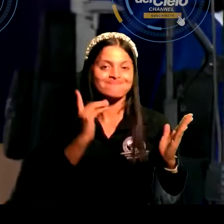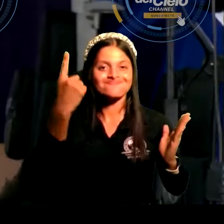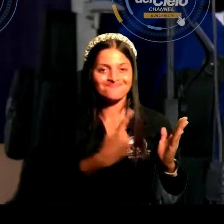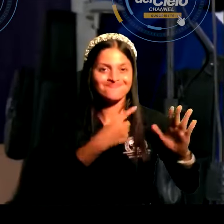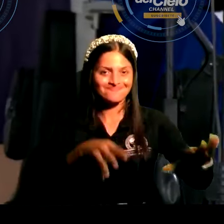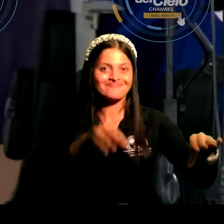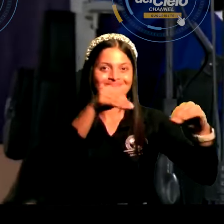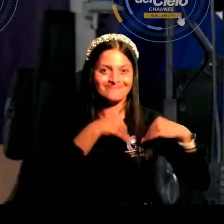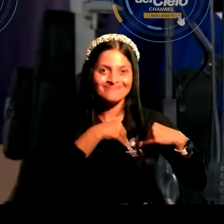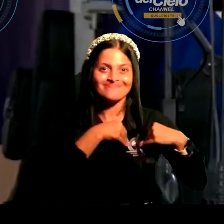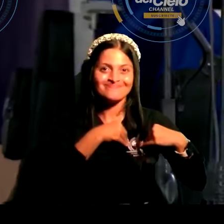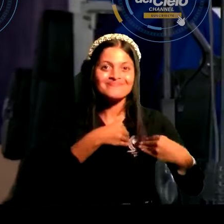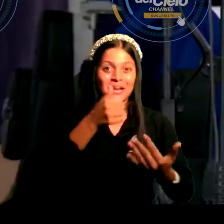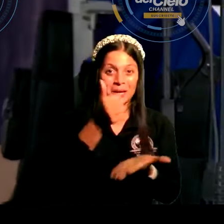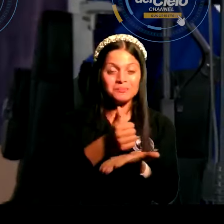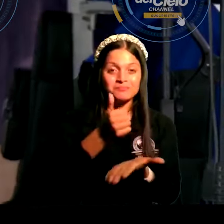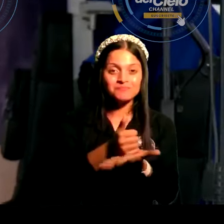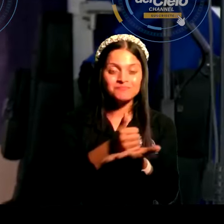Aleluya.